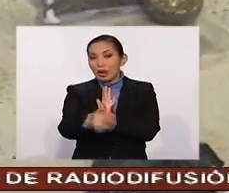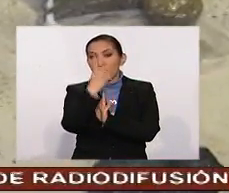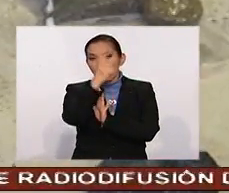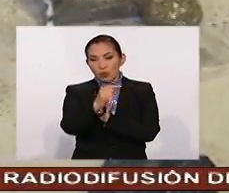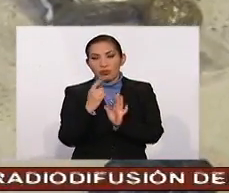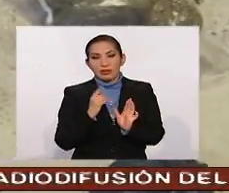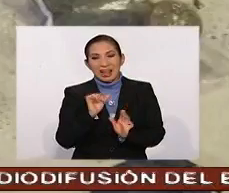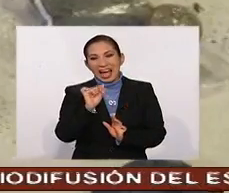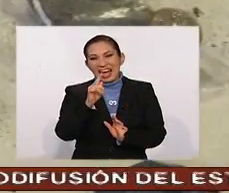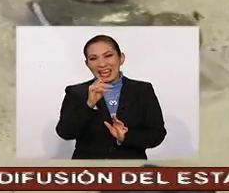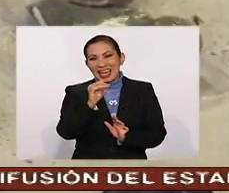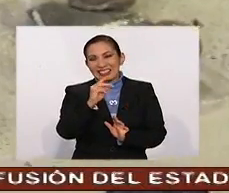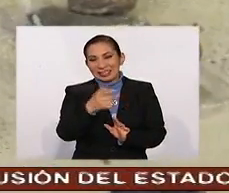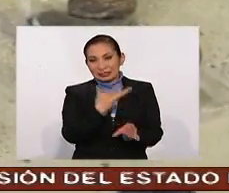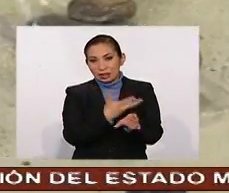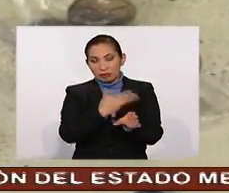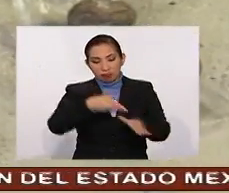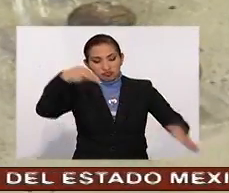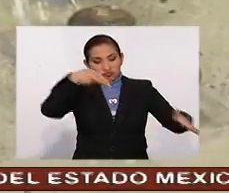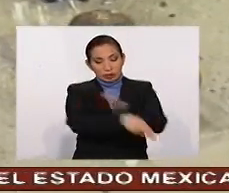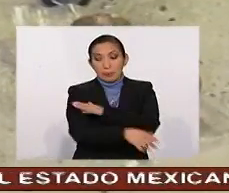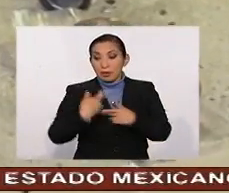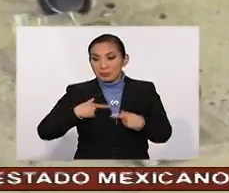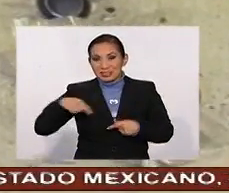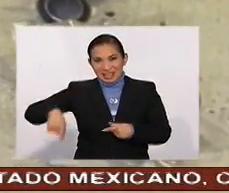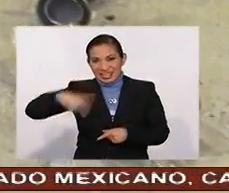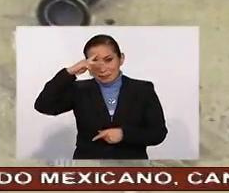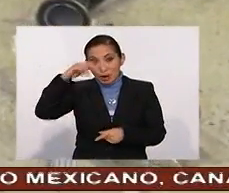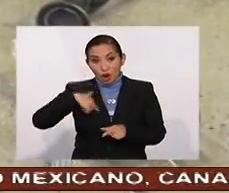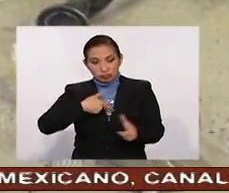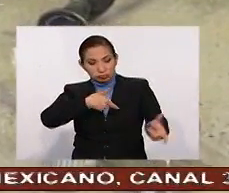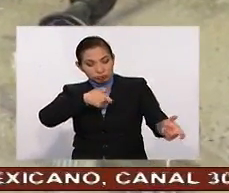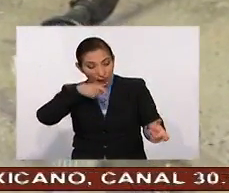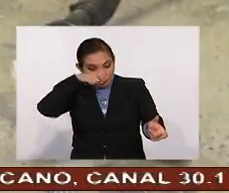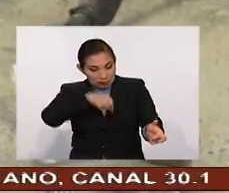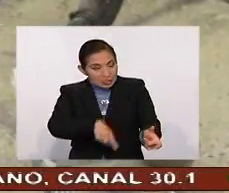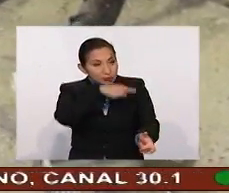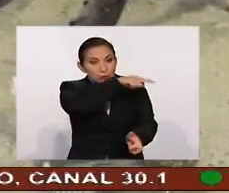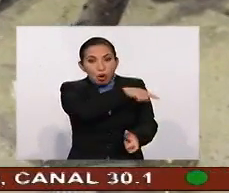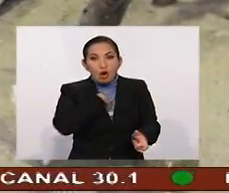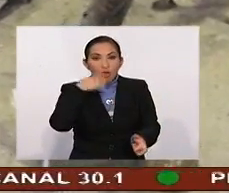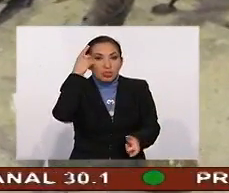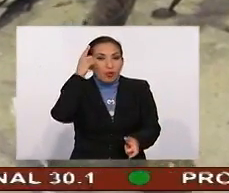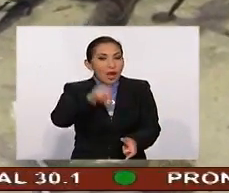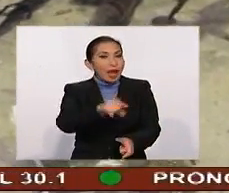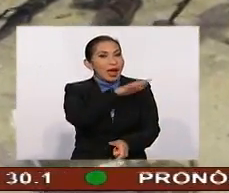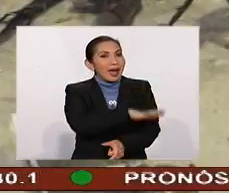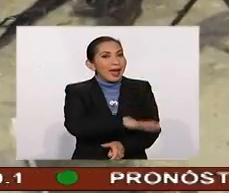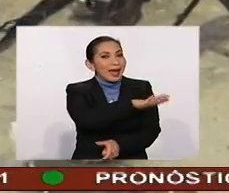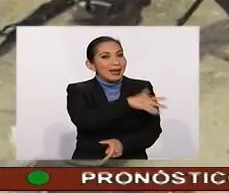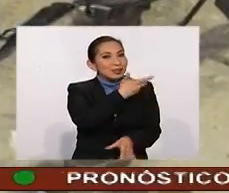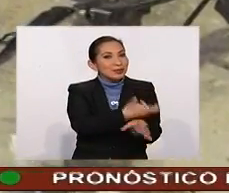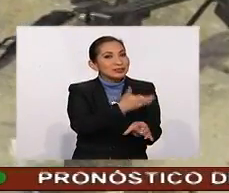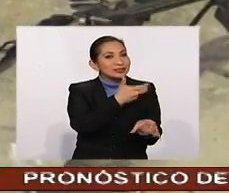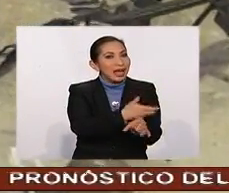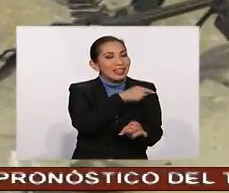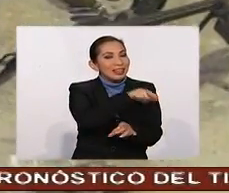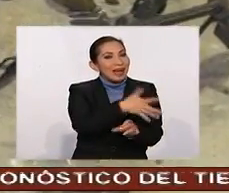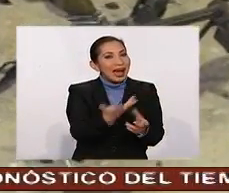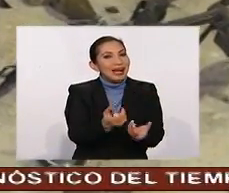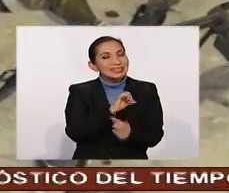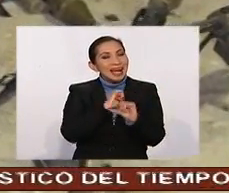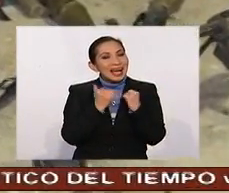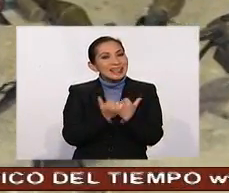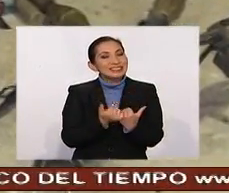agente de los Estados Unidos fue asesinado por criminales en México con un rifle que pertenecía a ese lote distribuido por la